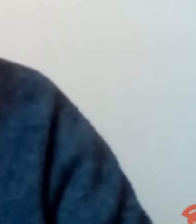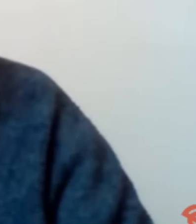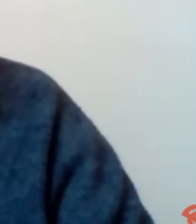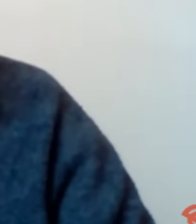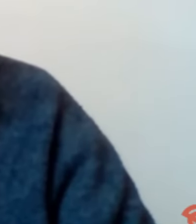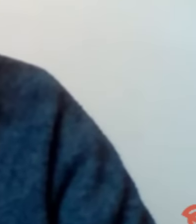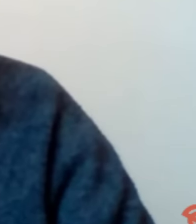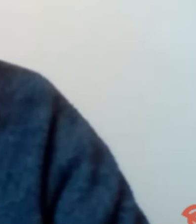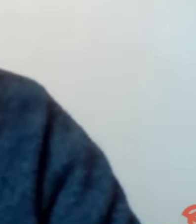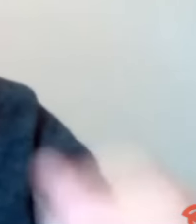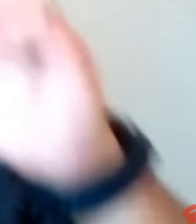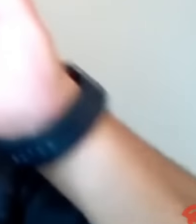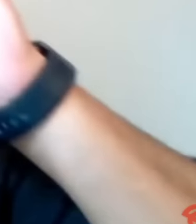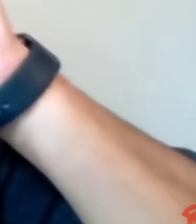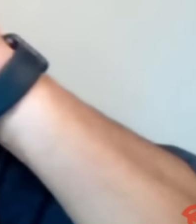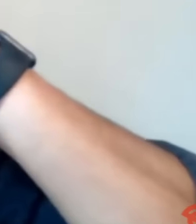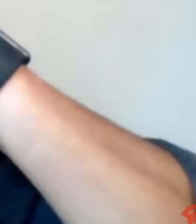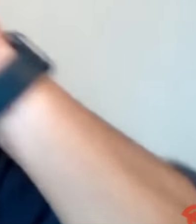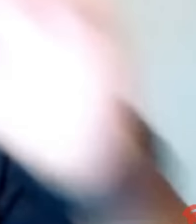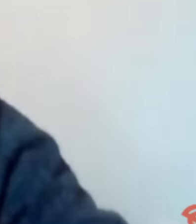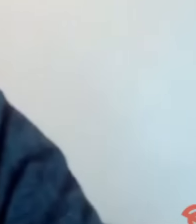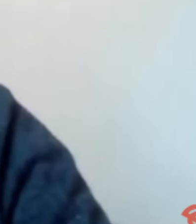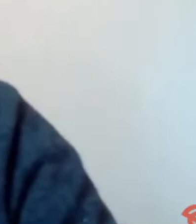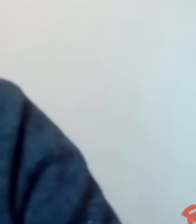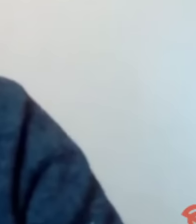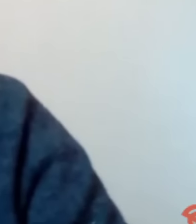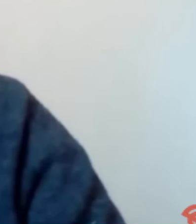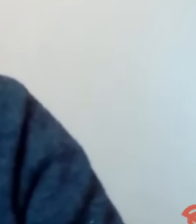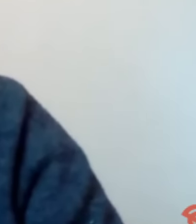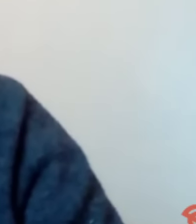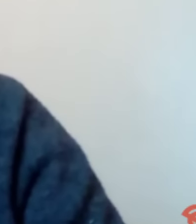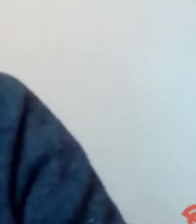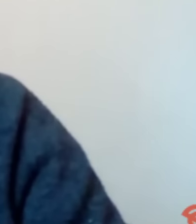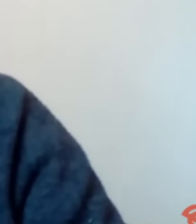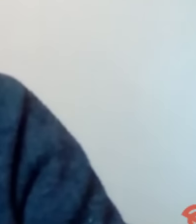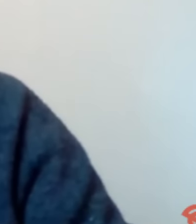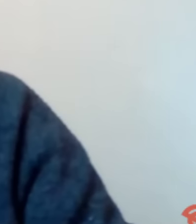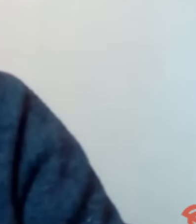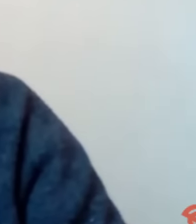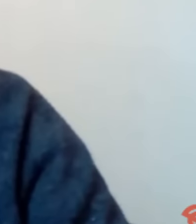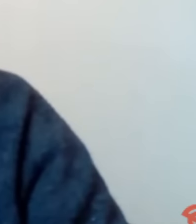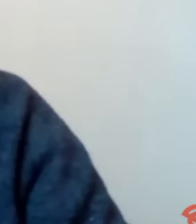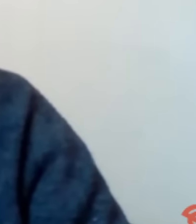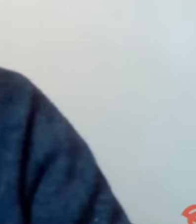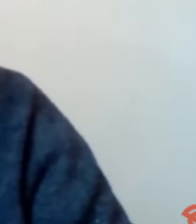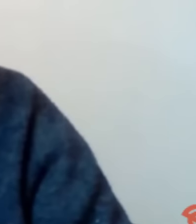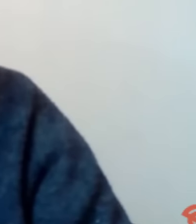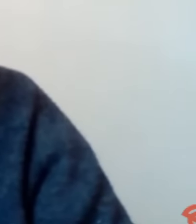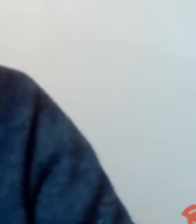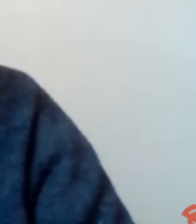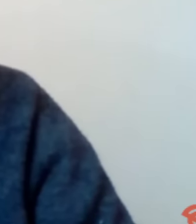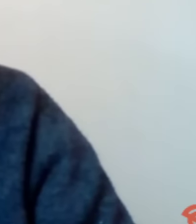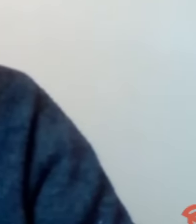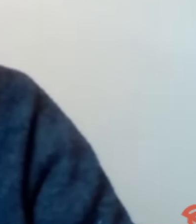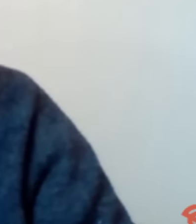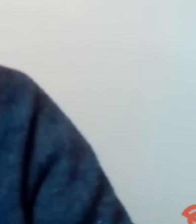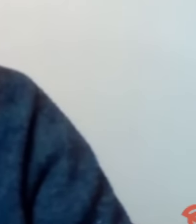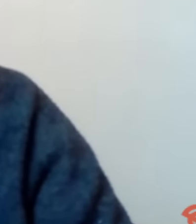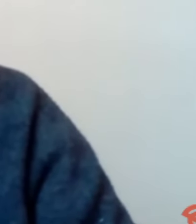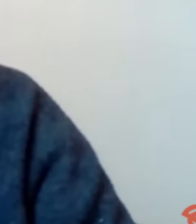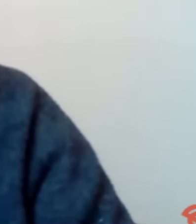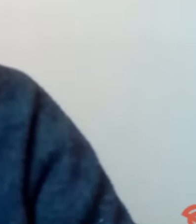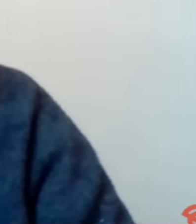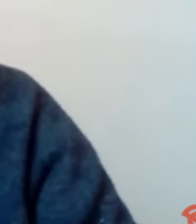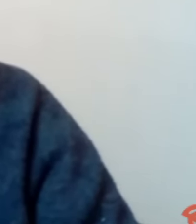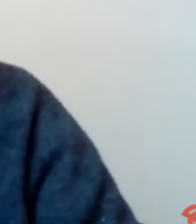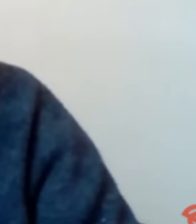dice que solamente que se trate de algo muy, muy grave, va a escuchar a esos políticos, pero que ni a los amigos le va a abrir la puerta de su casa.